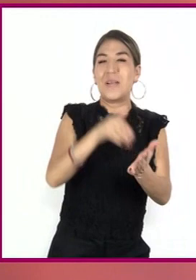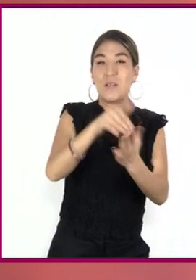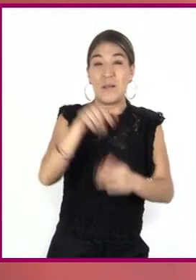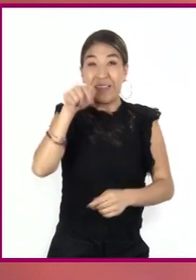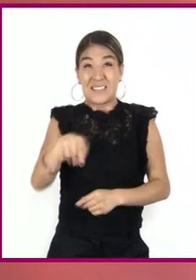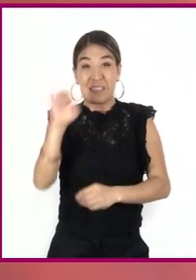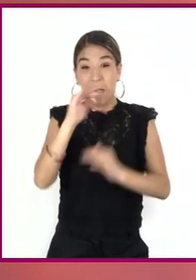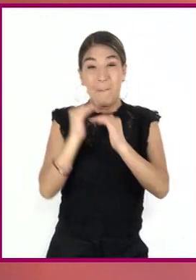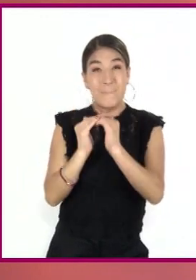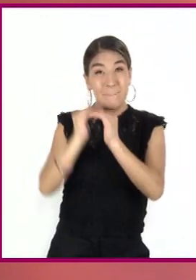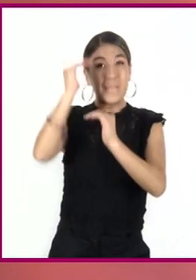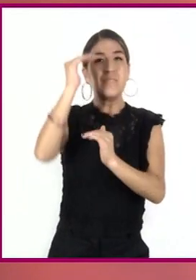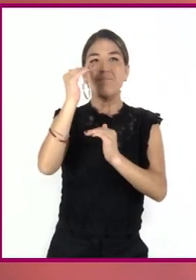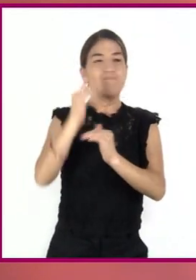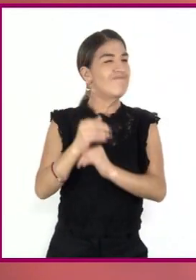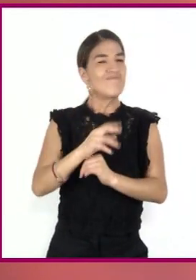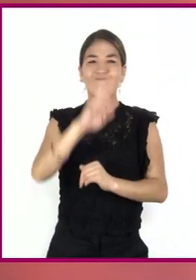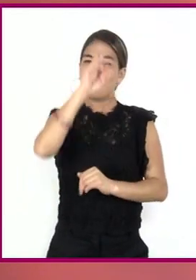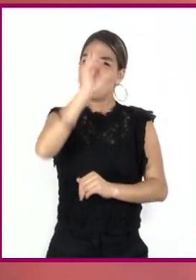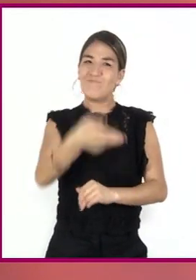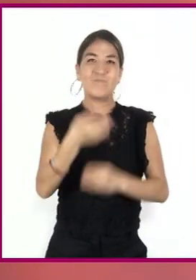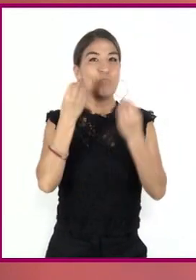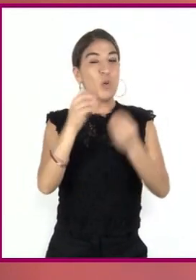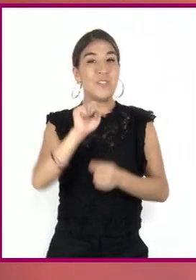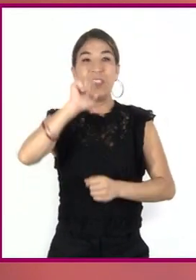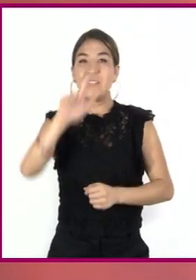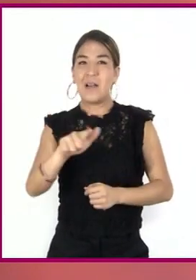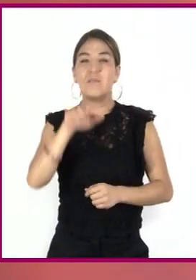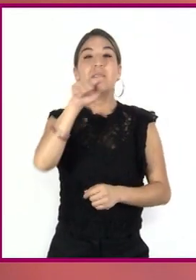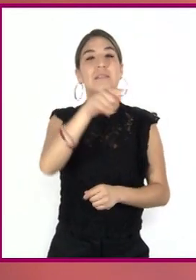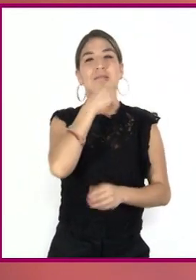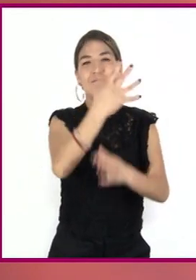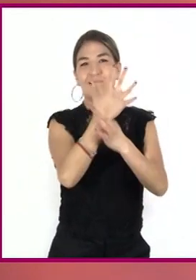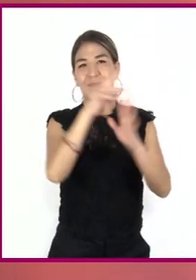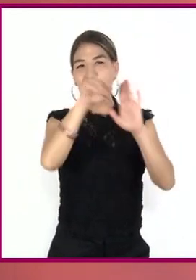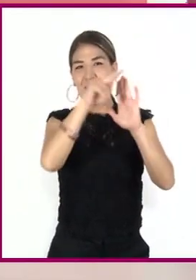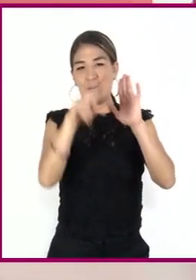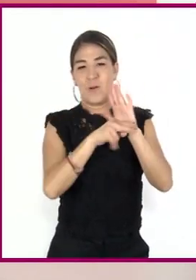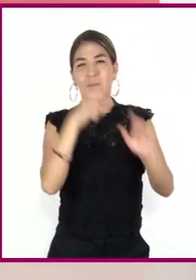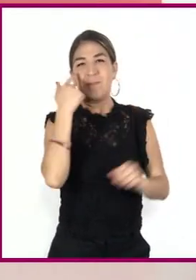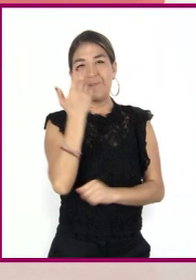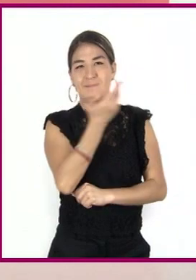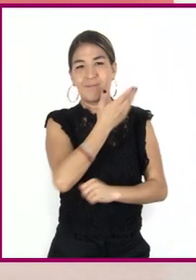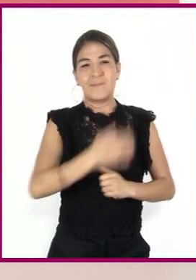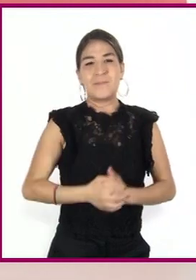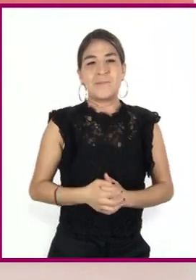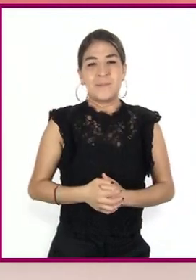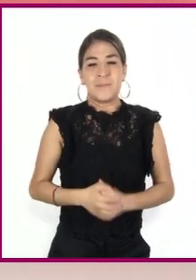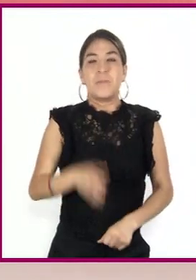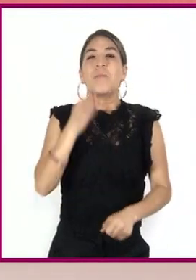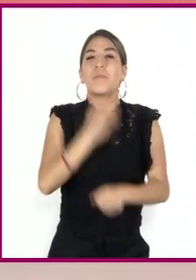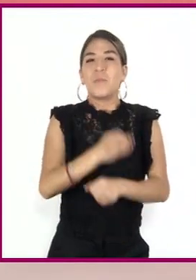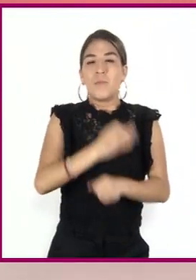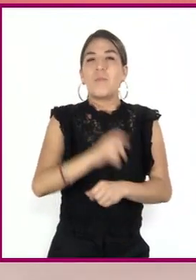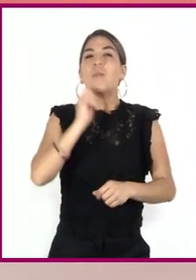rebasa, no se debe consumir sal fluorada según la norma oficial mexicana. Vamos a determinar la concentración en partes